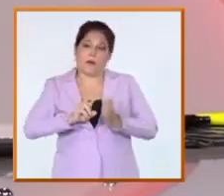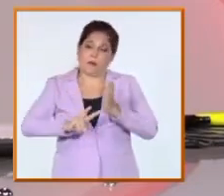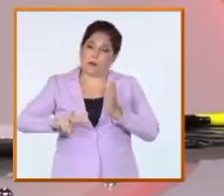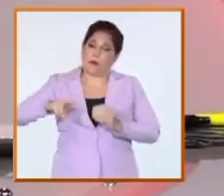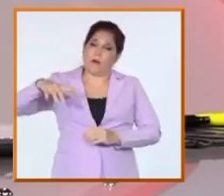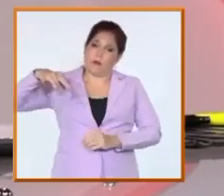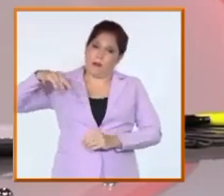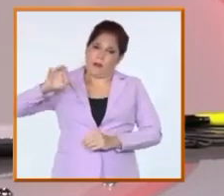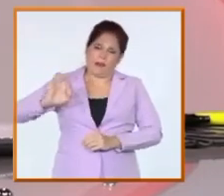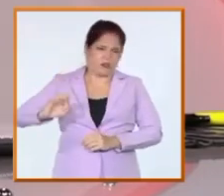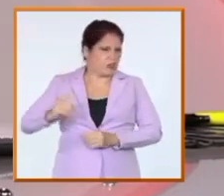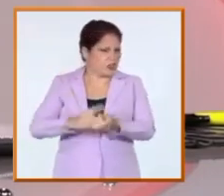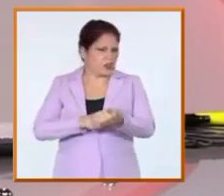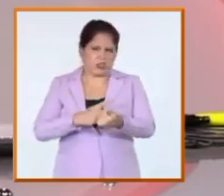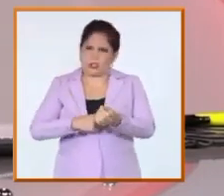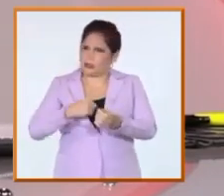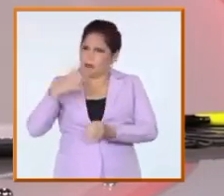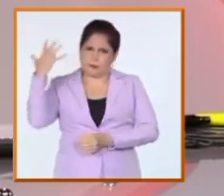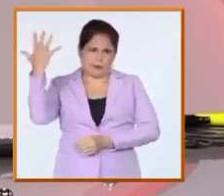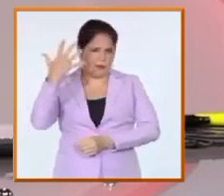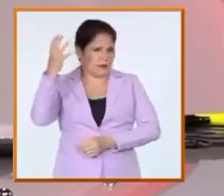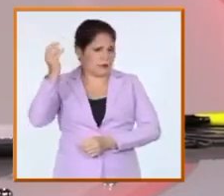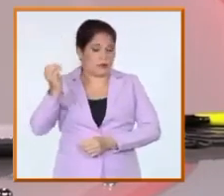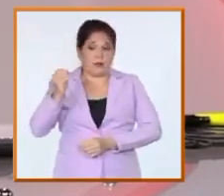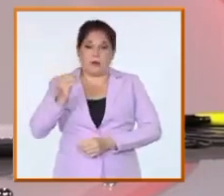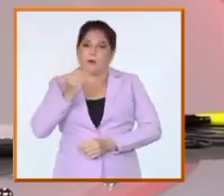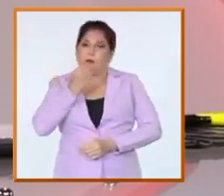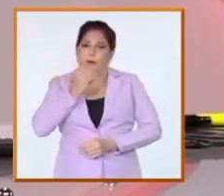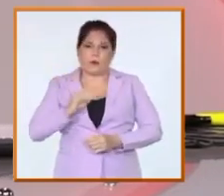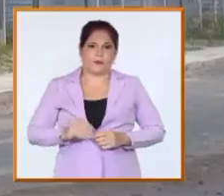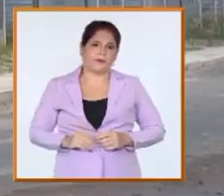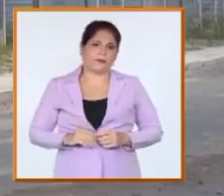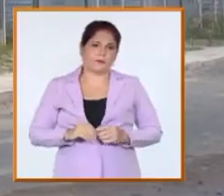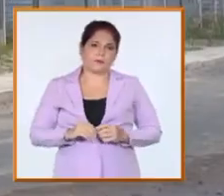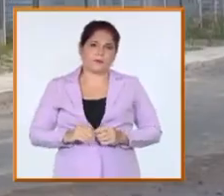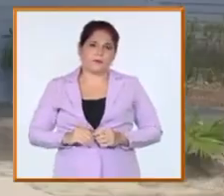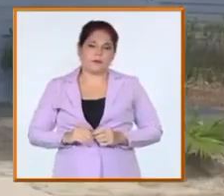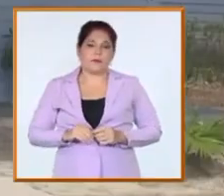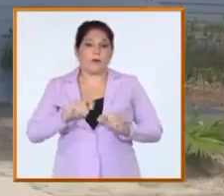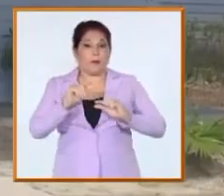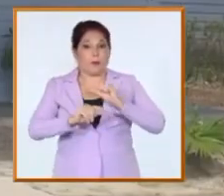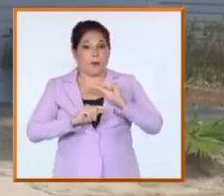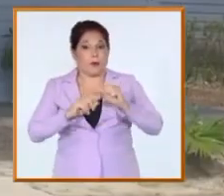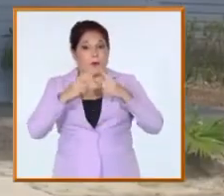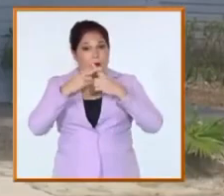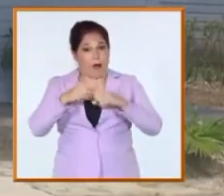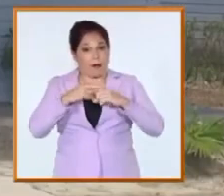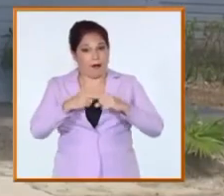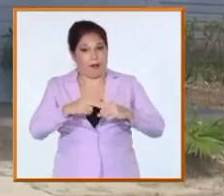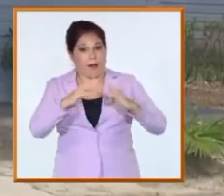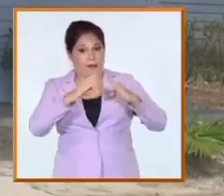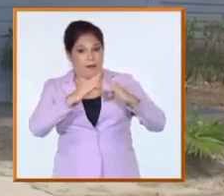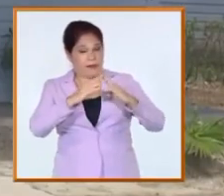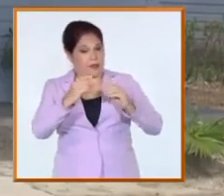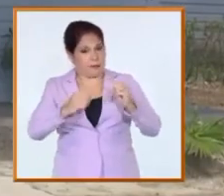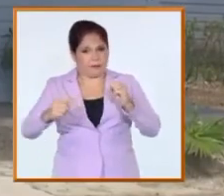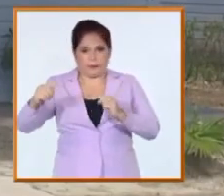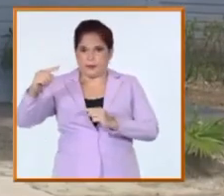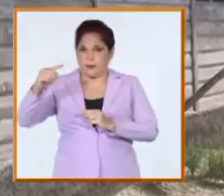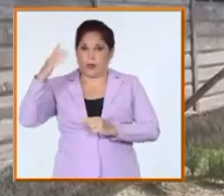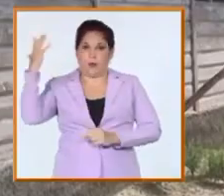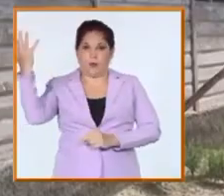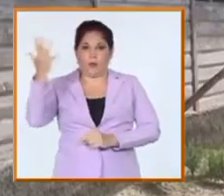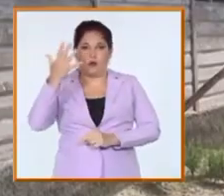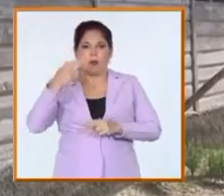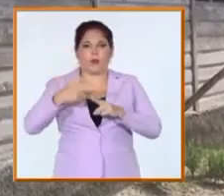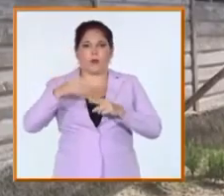con el tema de los de los fenómenos naturales y su impacto directo en la vivienda de la vivienda es el principal desafío que dejó el huracán